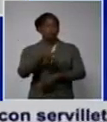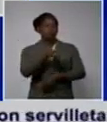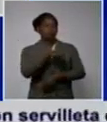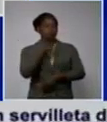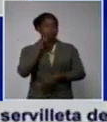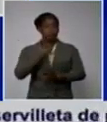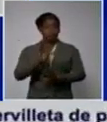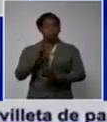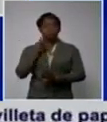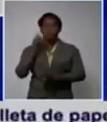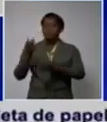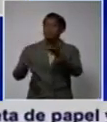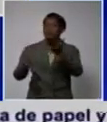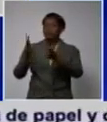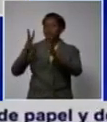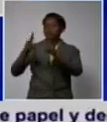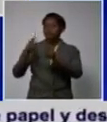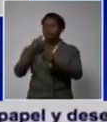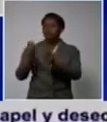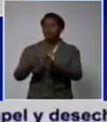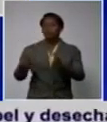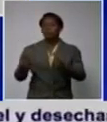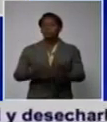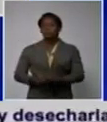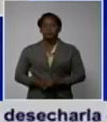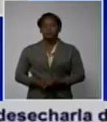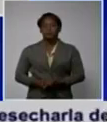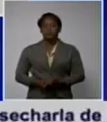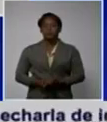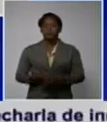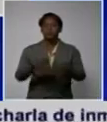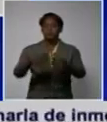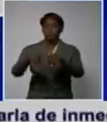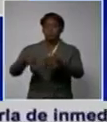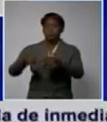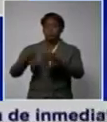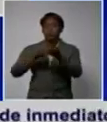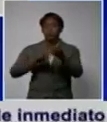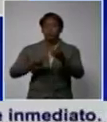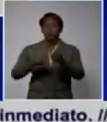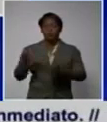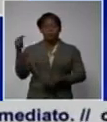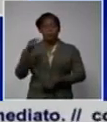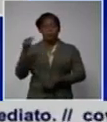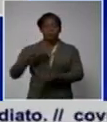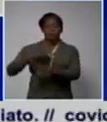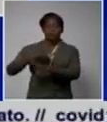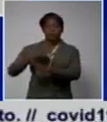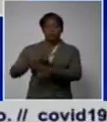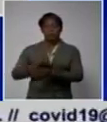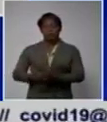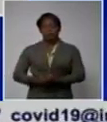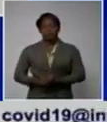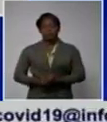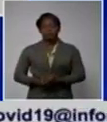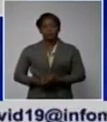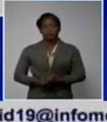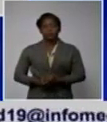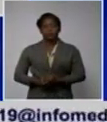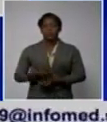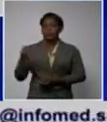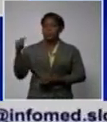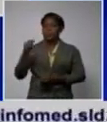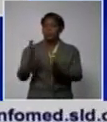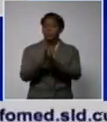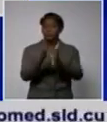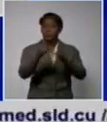anterior. Todas las demás provincias, excepto Santiago de Cuba y excepto Matanzas,